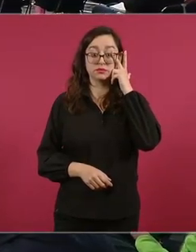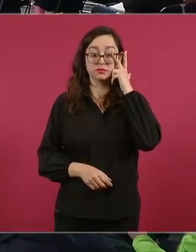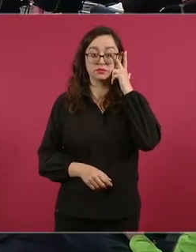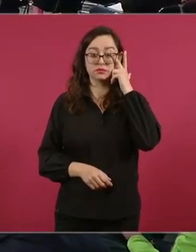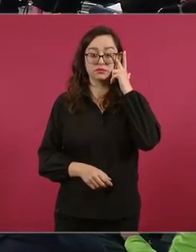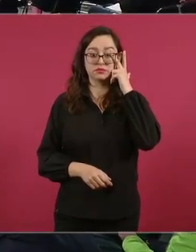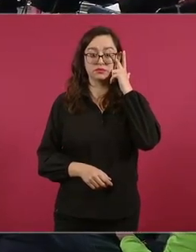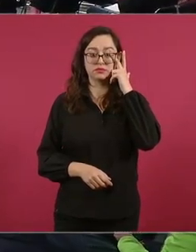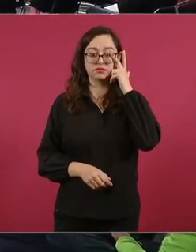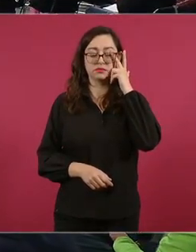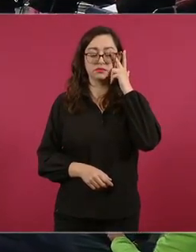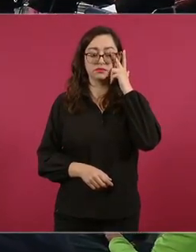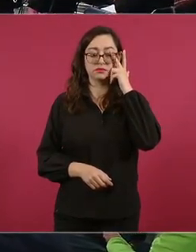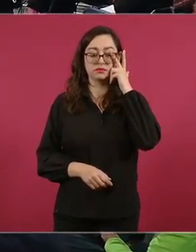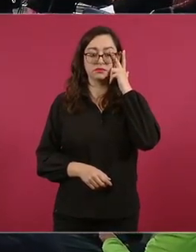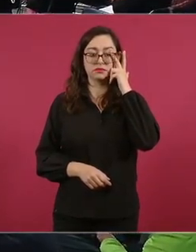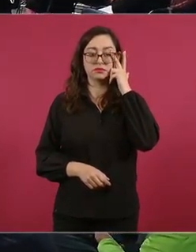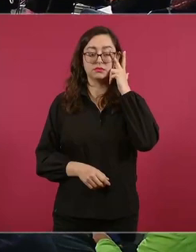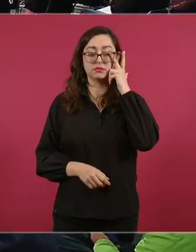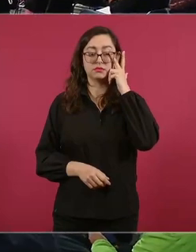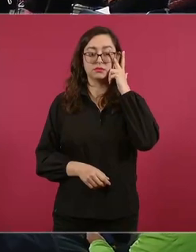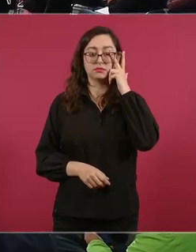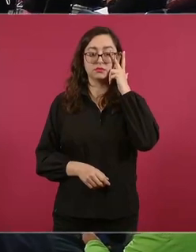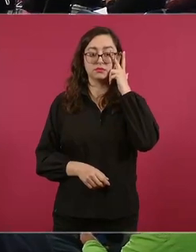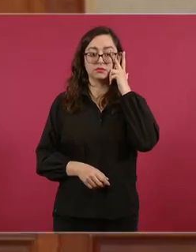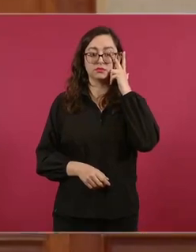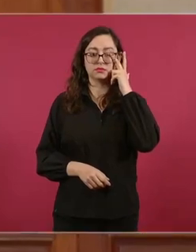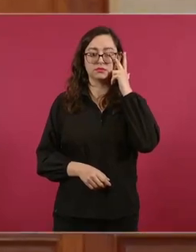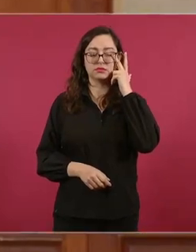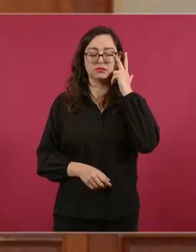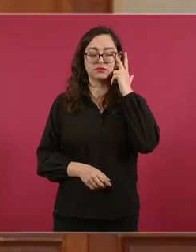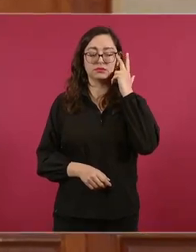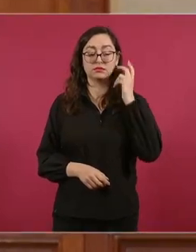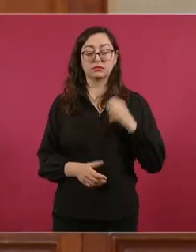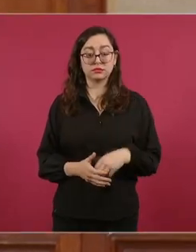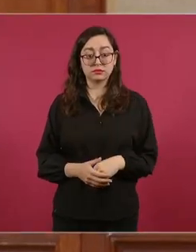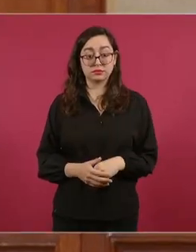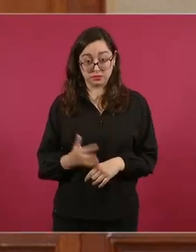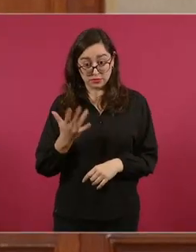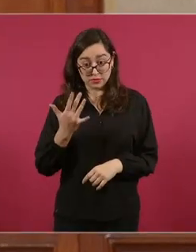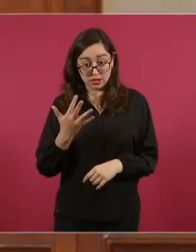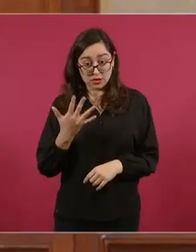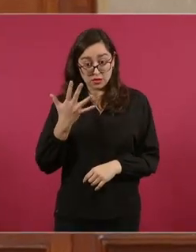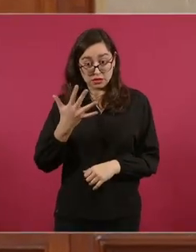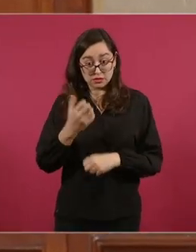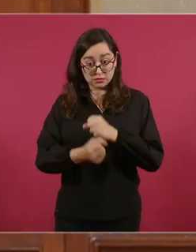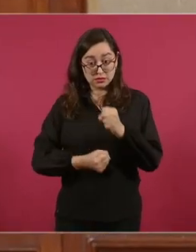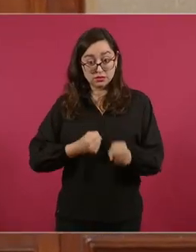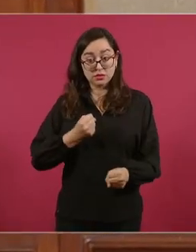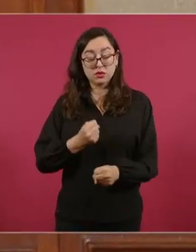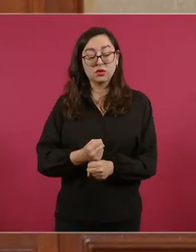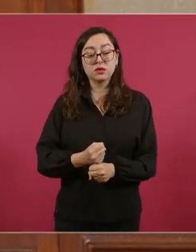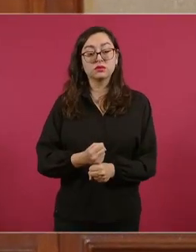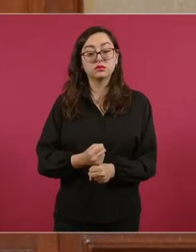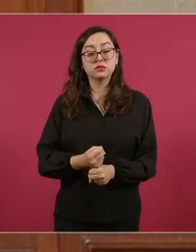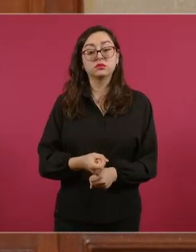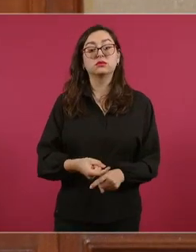¿qué fue después? 55 años tiene. 55. Para el 19, ¿cuánto